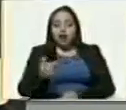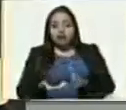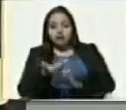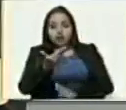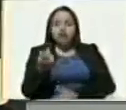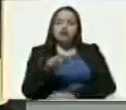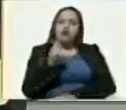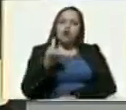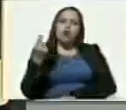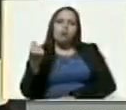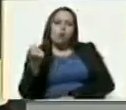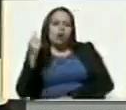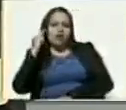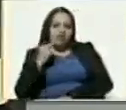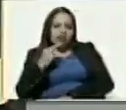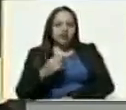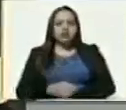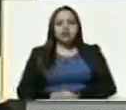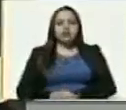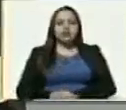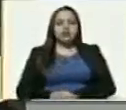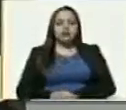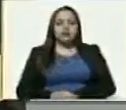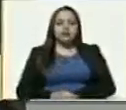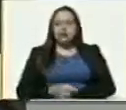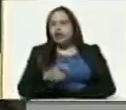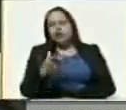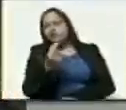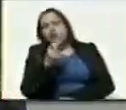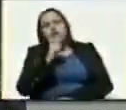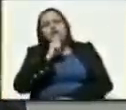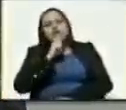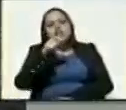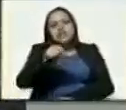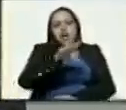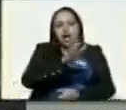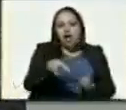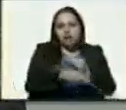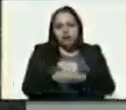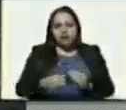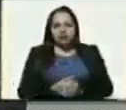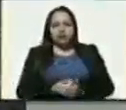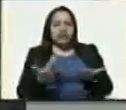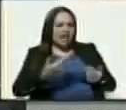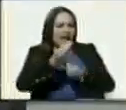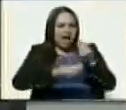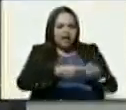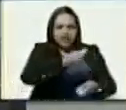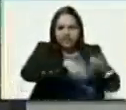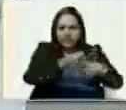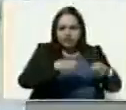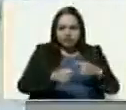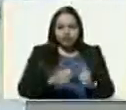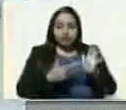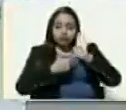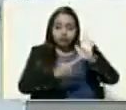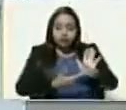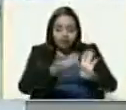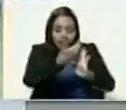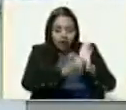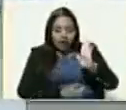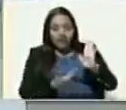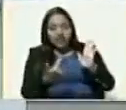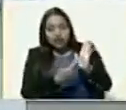y ya le determinaba al comercio cómo operar, porque eso no es una gran complejidad. ¿Qué hace el comerciante? Refleja en la factura,